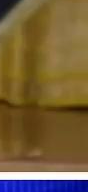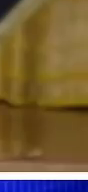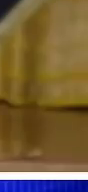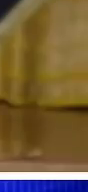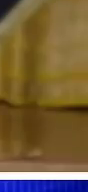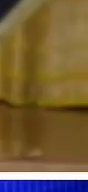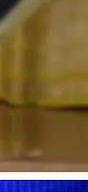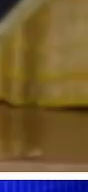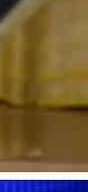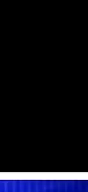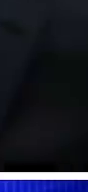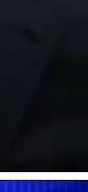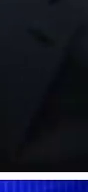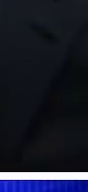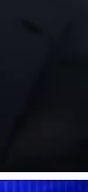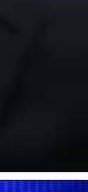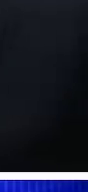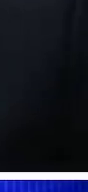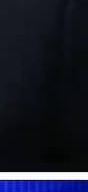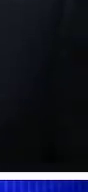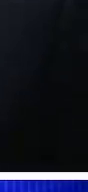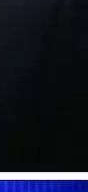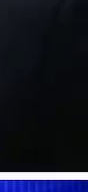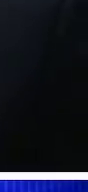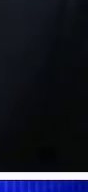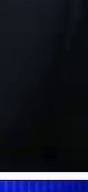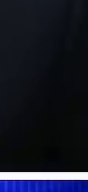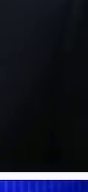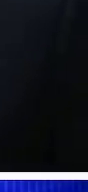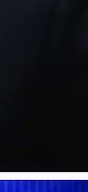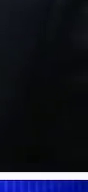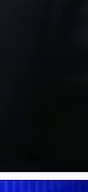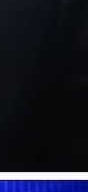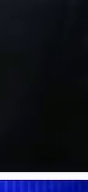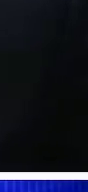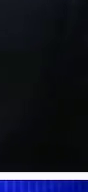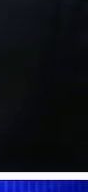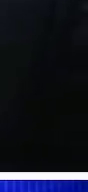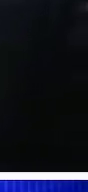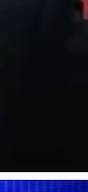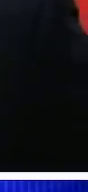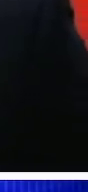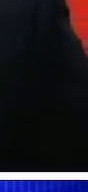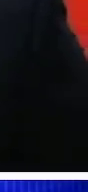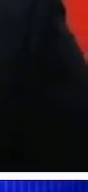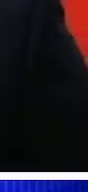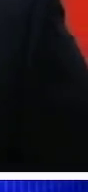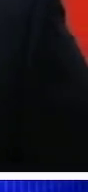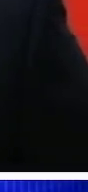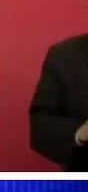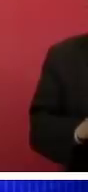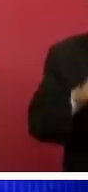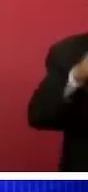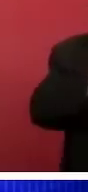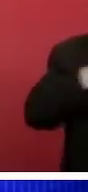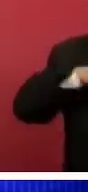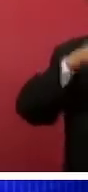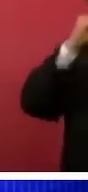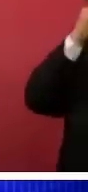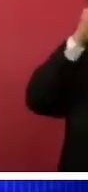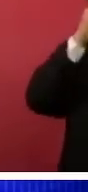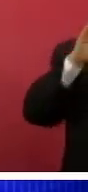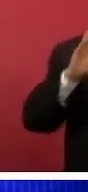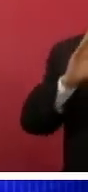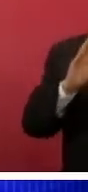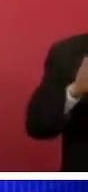de esto vamos a hablar el día de hoy Porque también se habla ya se menciona la posibilidad de expropiar empresas estadounidenses estas que